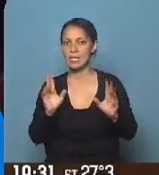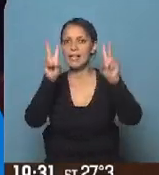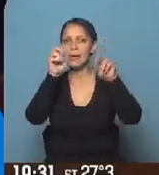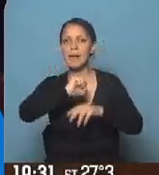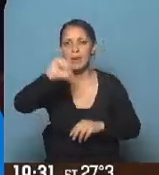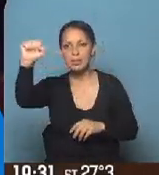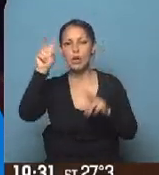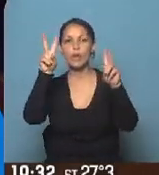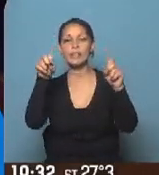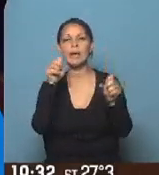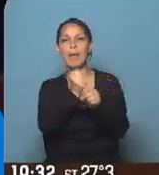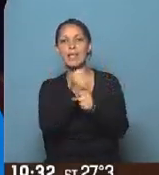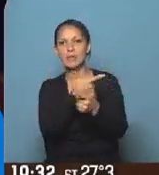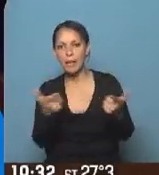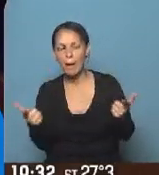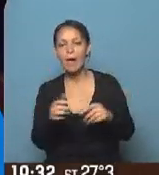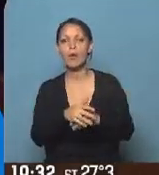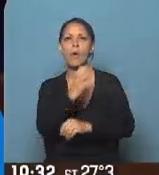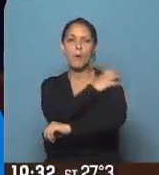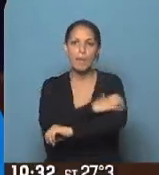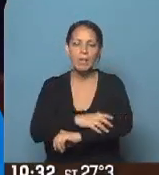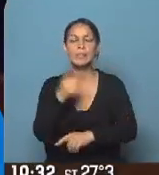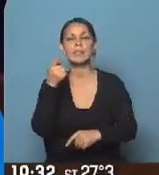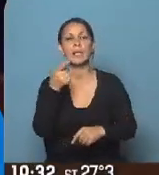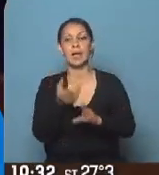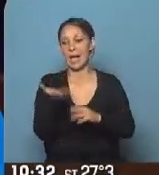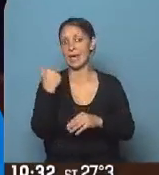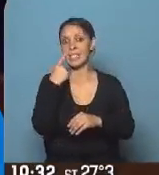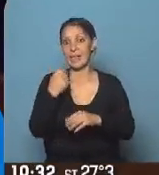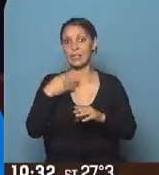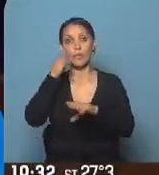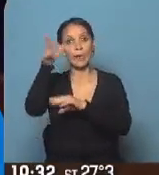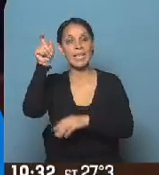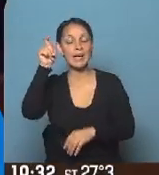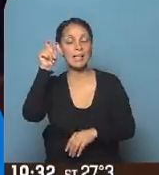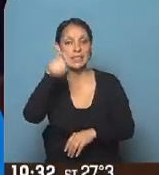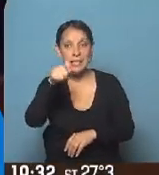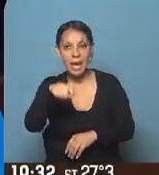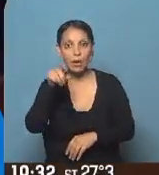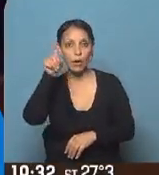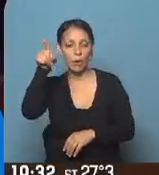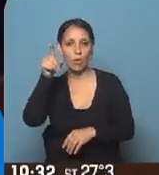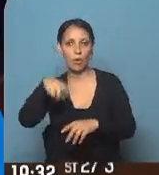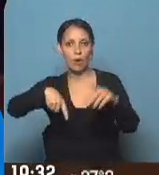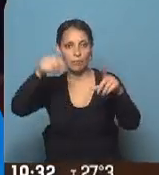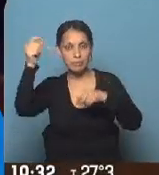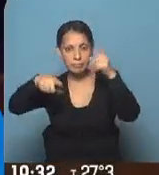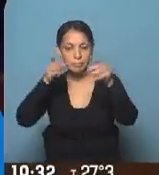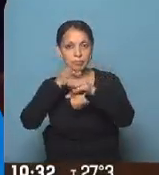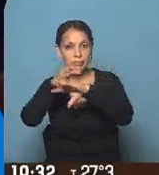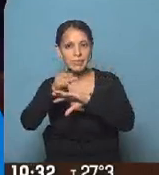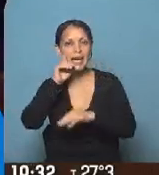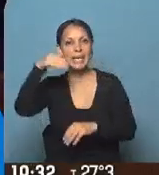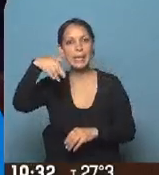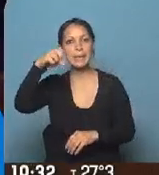el desempleo, la pobreza. Yo vengo de pasar unos días en el impenetrable, con Nati Petrosino y con su equipo en el Chaco,